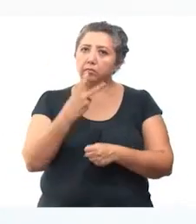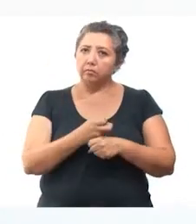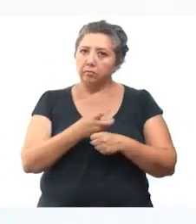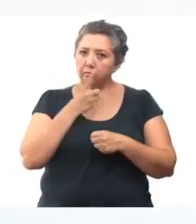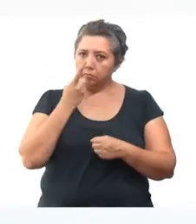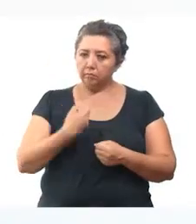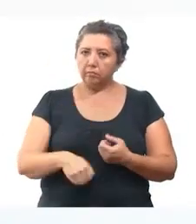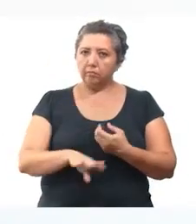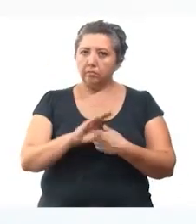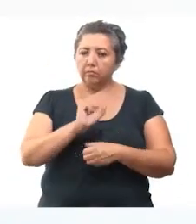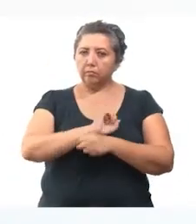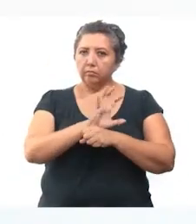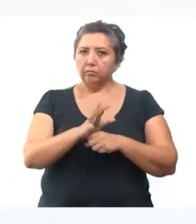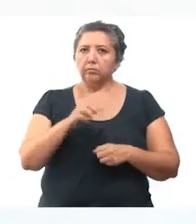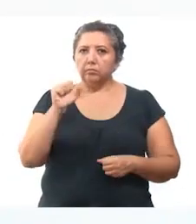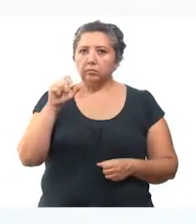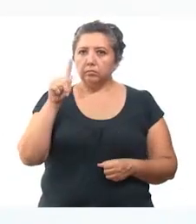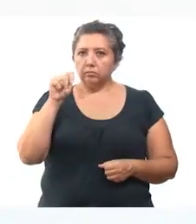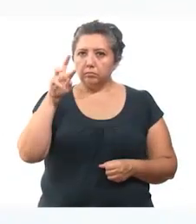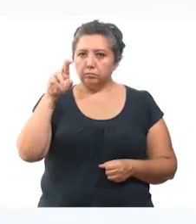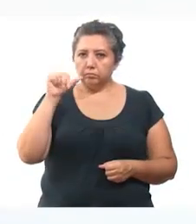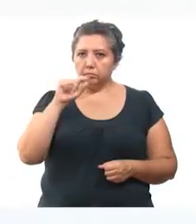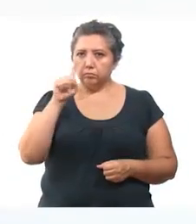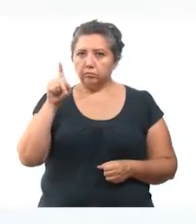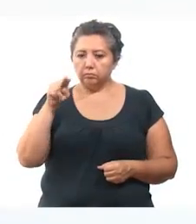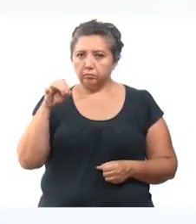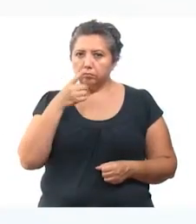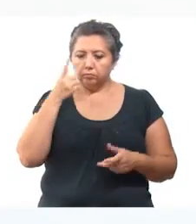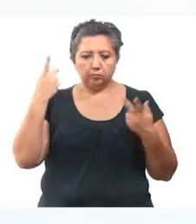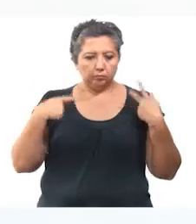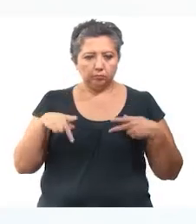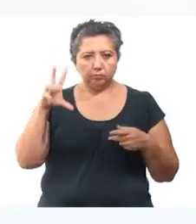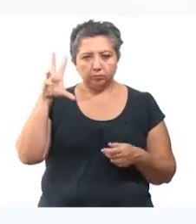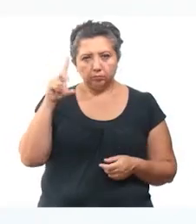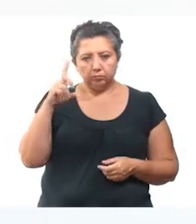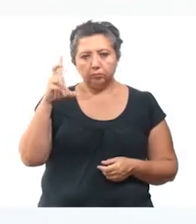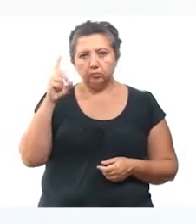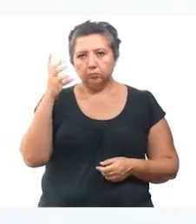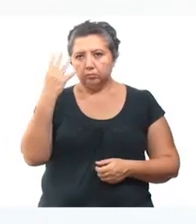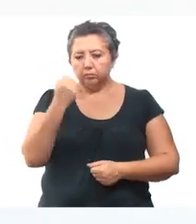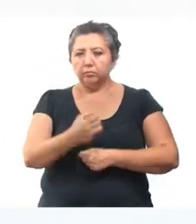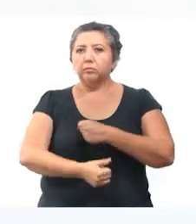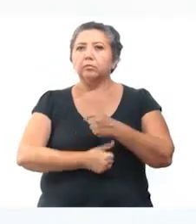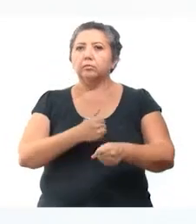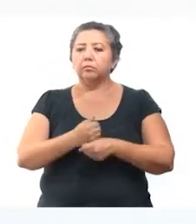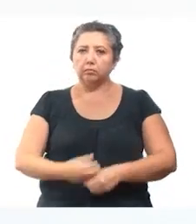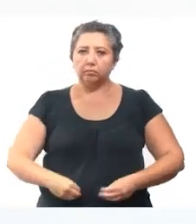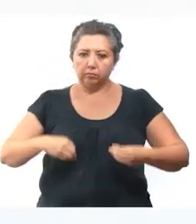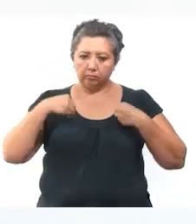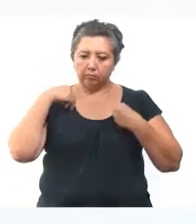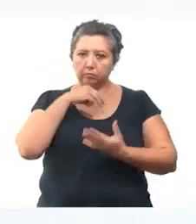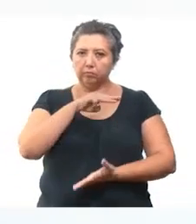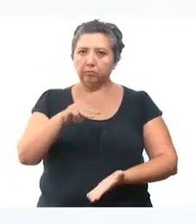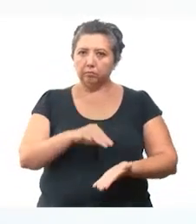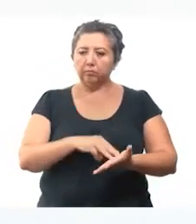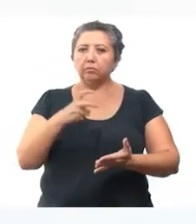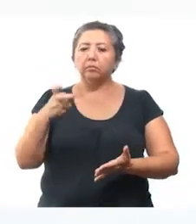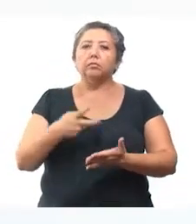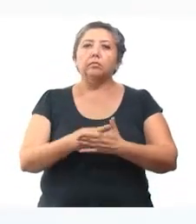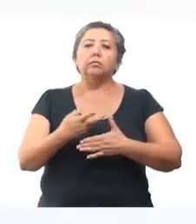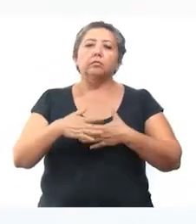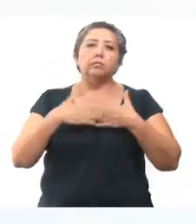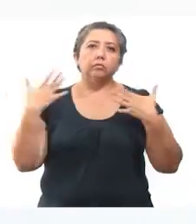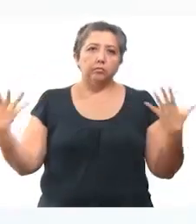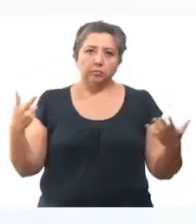dosis contra el coronavirus de la farmacéutica AstraZeneca a personas de 30 a 39 años que viven en Mérida. Este proceso